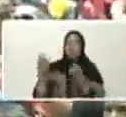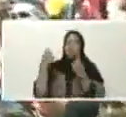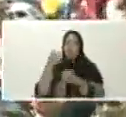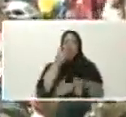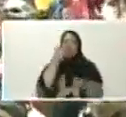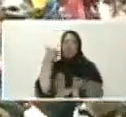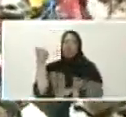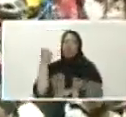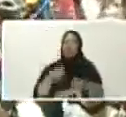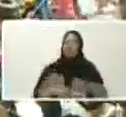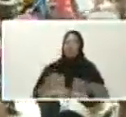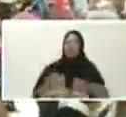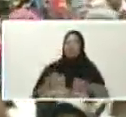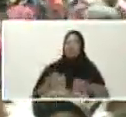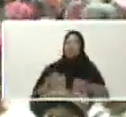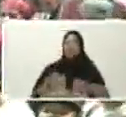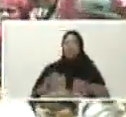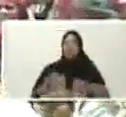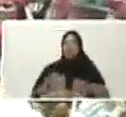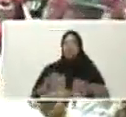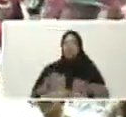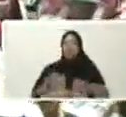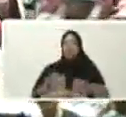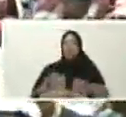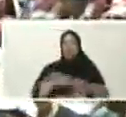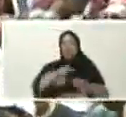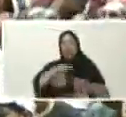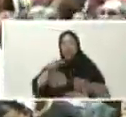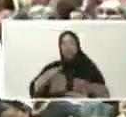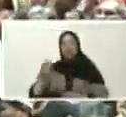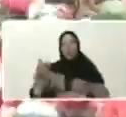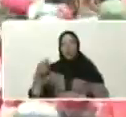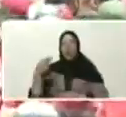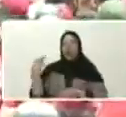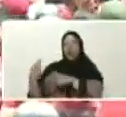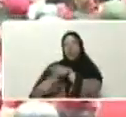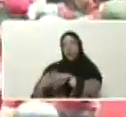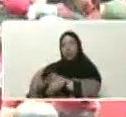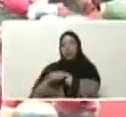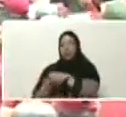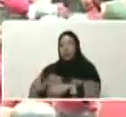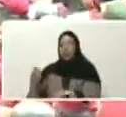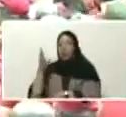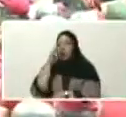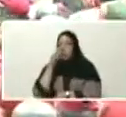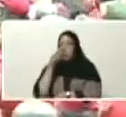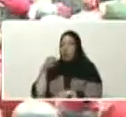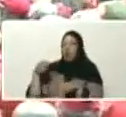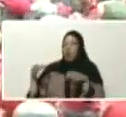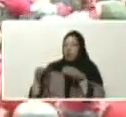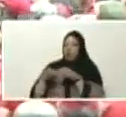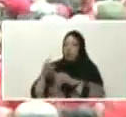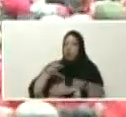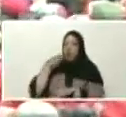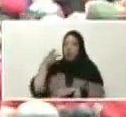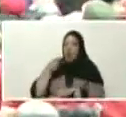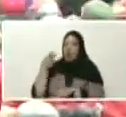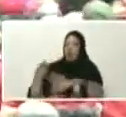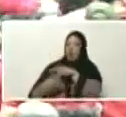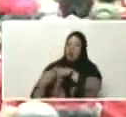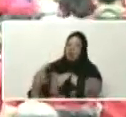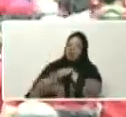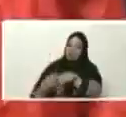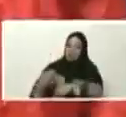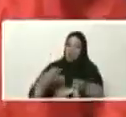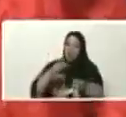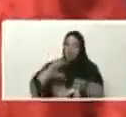mejor, porque no puede haber una revolución sin un partido revolucionario en la vanguardia que